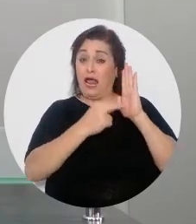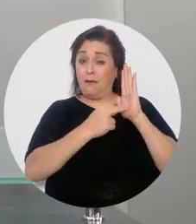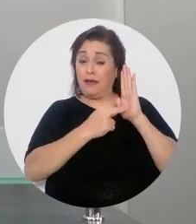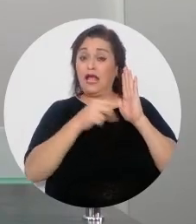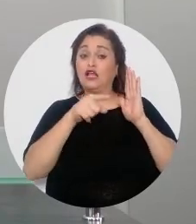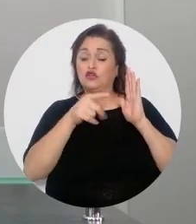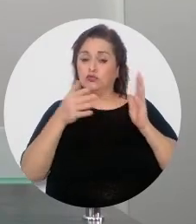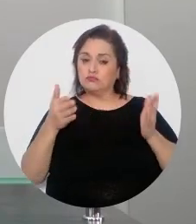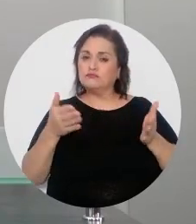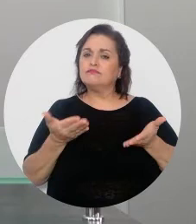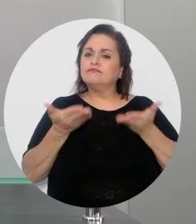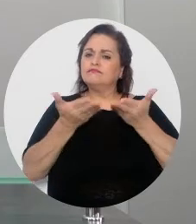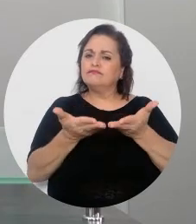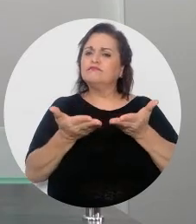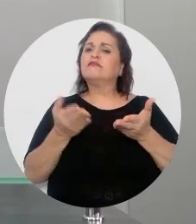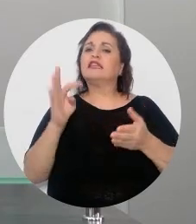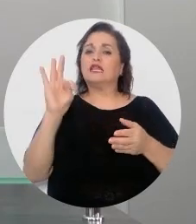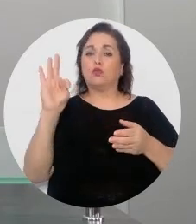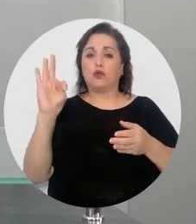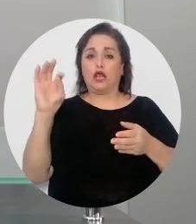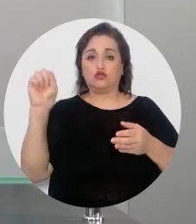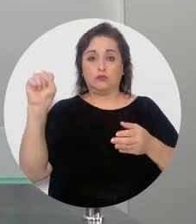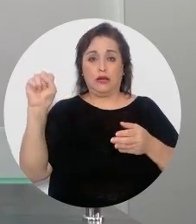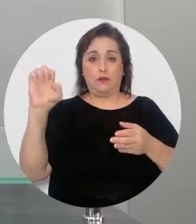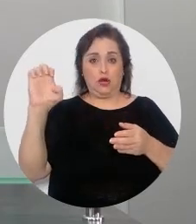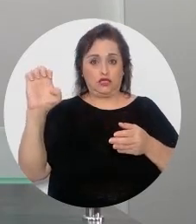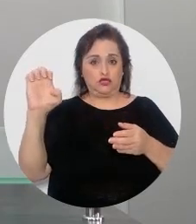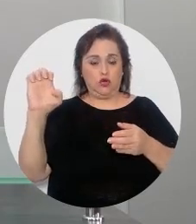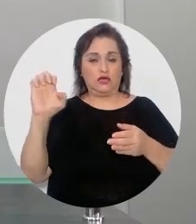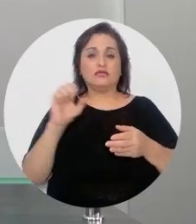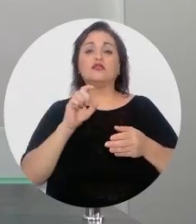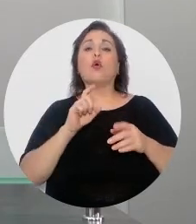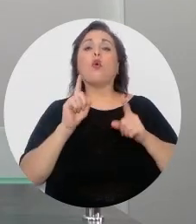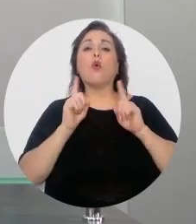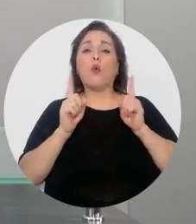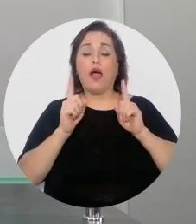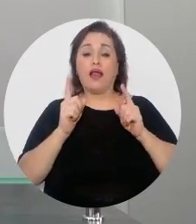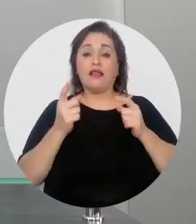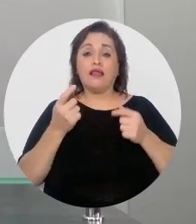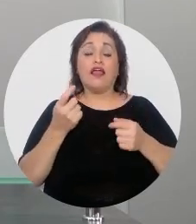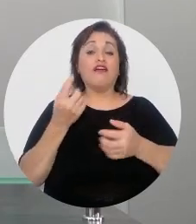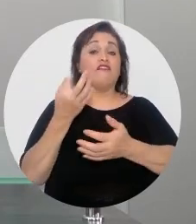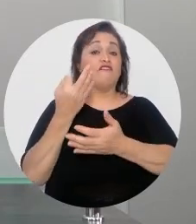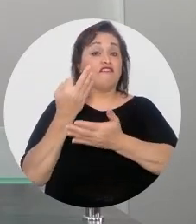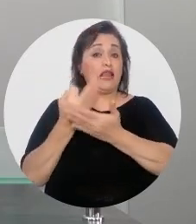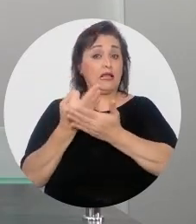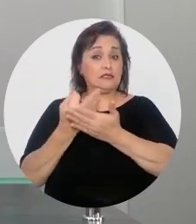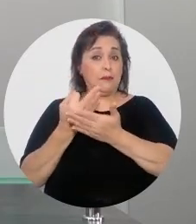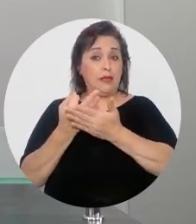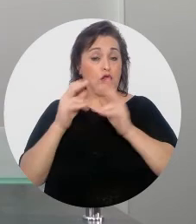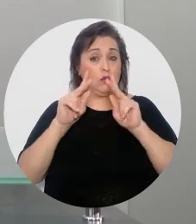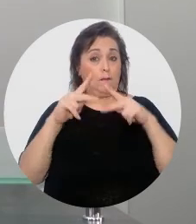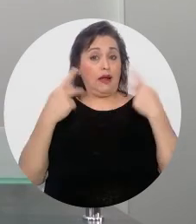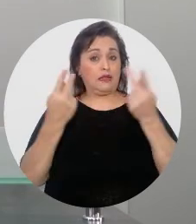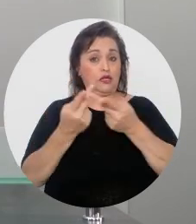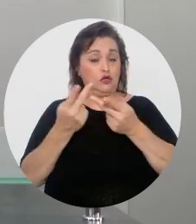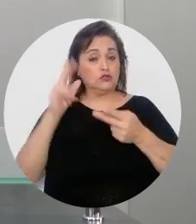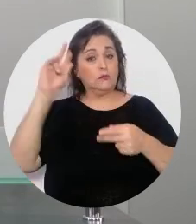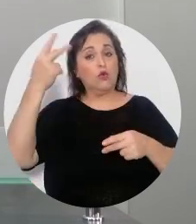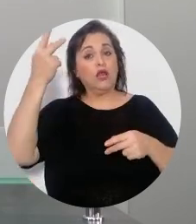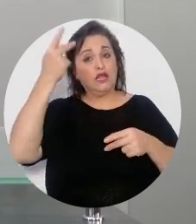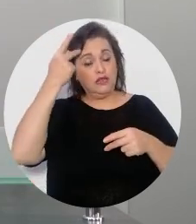Estos reglamentos han sido emitidos por el Tribunal Supremo de Elecciones y entre ellos encontramos el de financiamiento de partidos